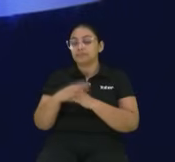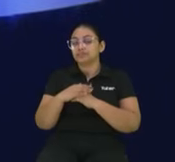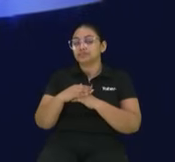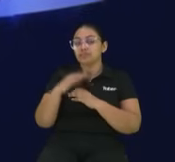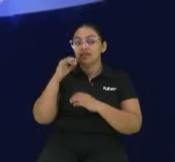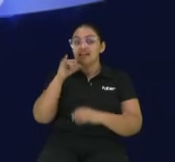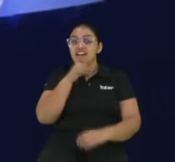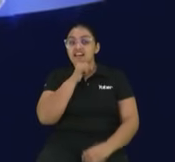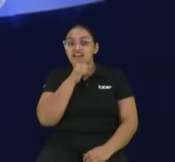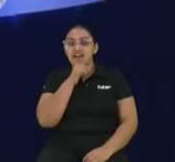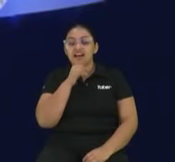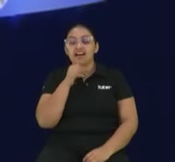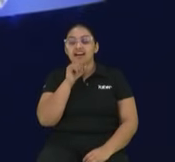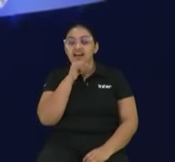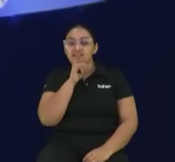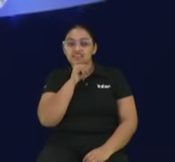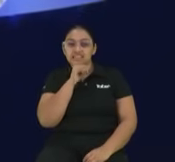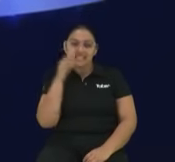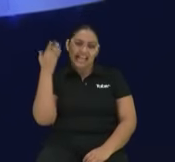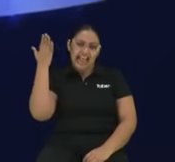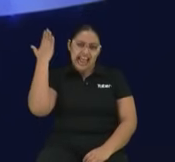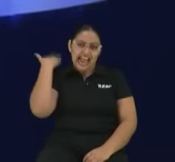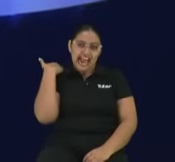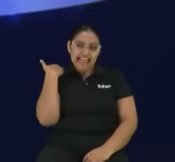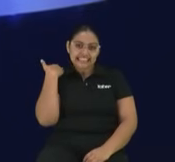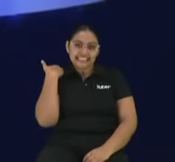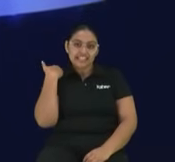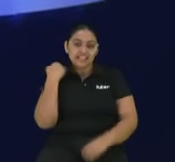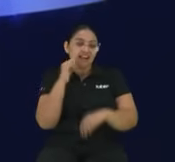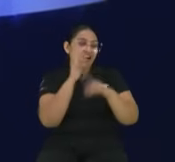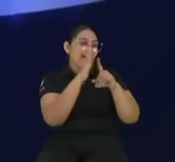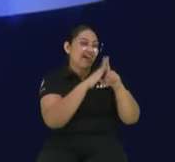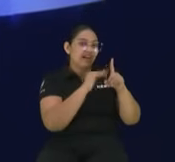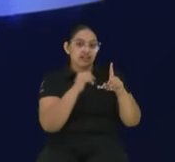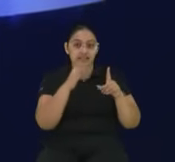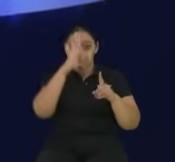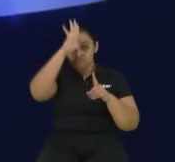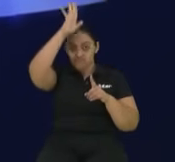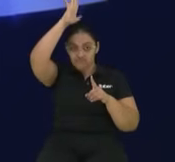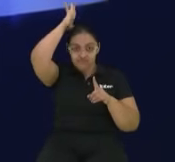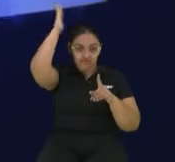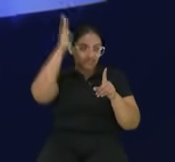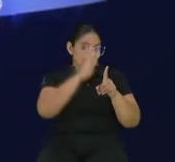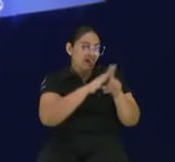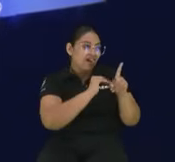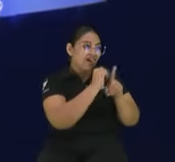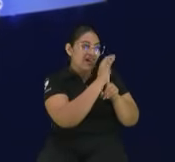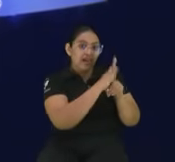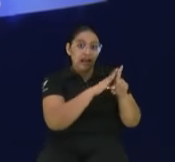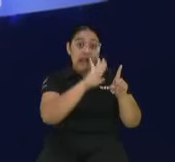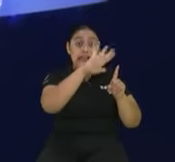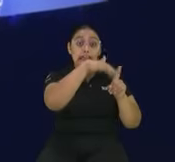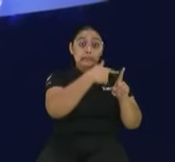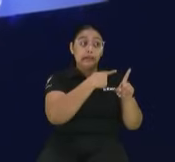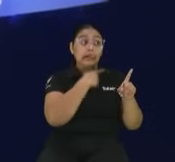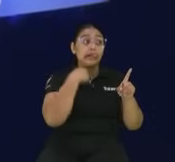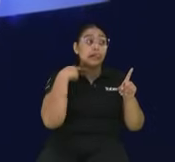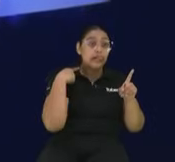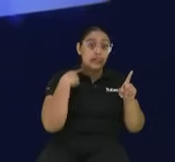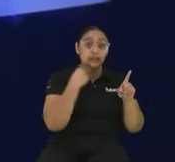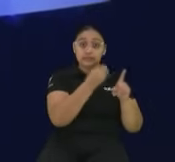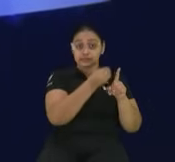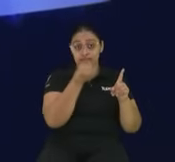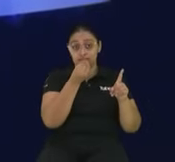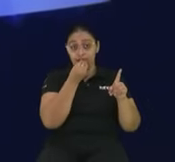después le torcía el buche el que entendió entendió mujeres Espero que hayan entendido